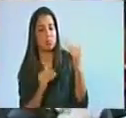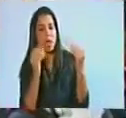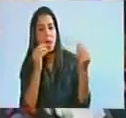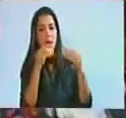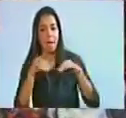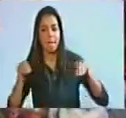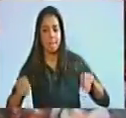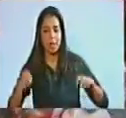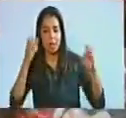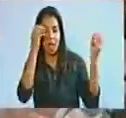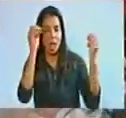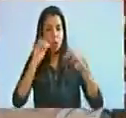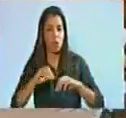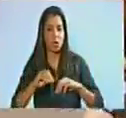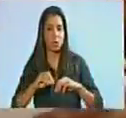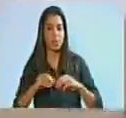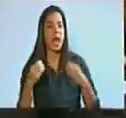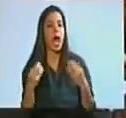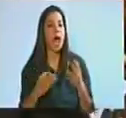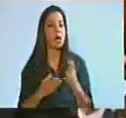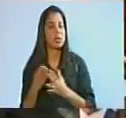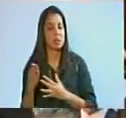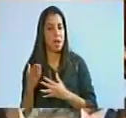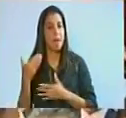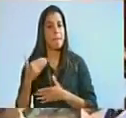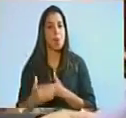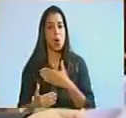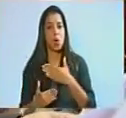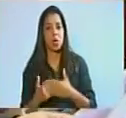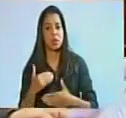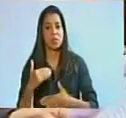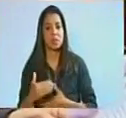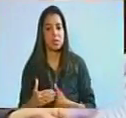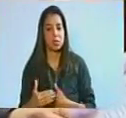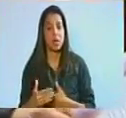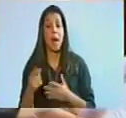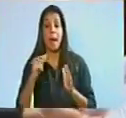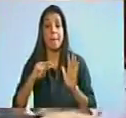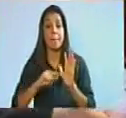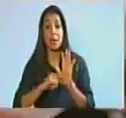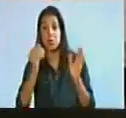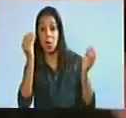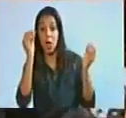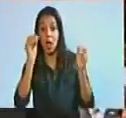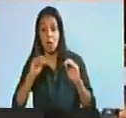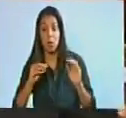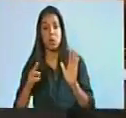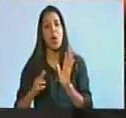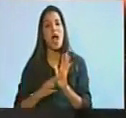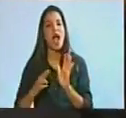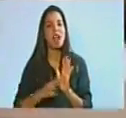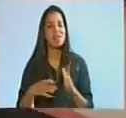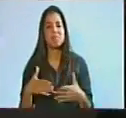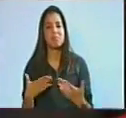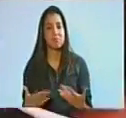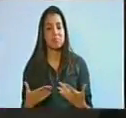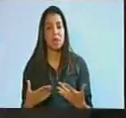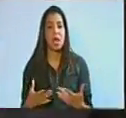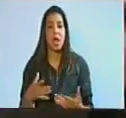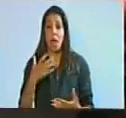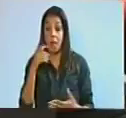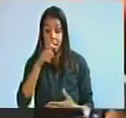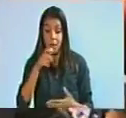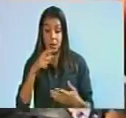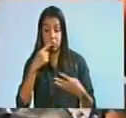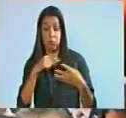acordados que establece, a través de procesos, y esos precios acordados, perdón, esa garantía de que los productos